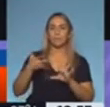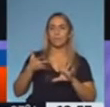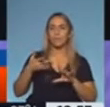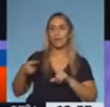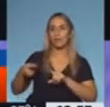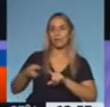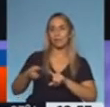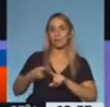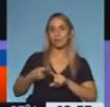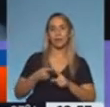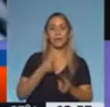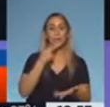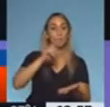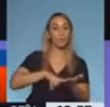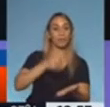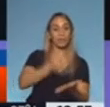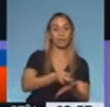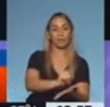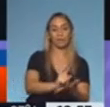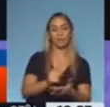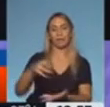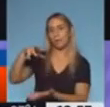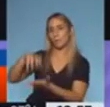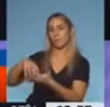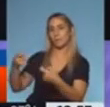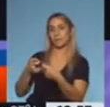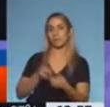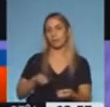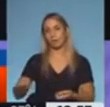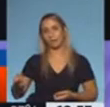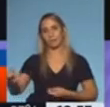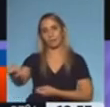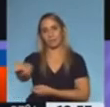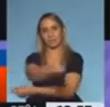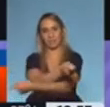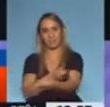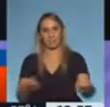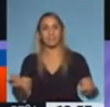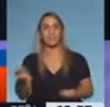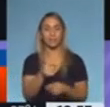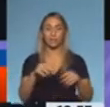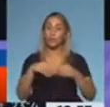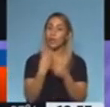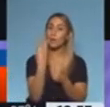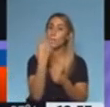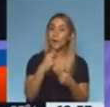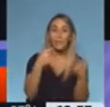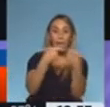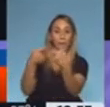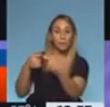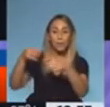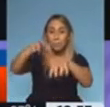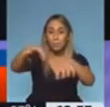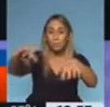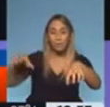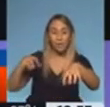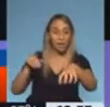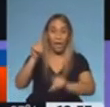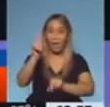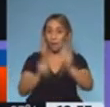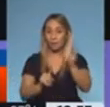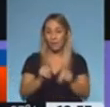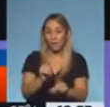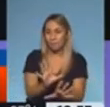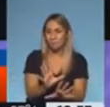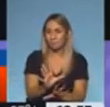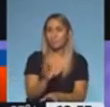instrumentos idóneos para evadir, que se han armado para evadir, y se han descubierto 40 de estas empresas ahí que ni siquiera liquidaban, algunas no liquidaron